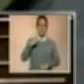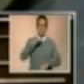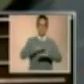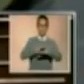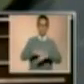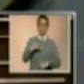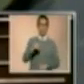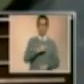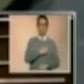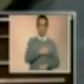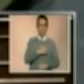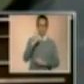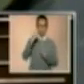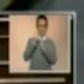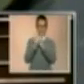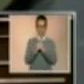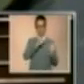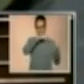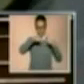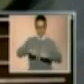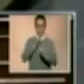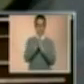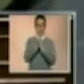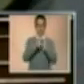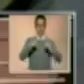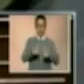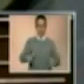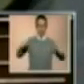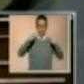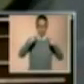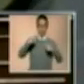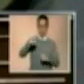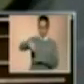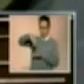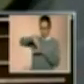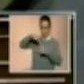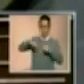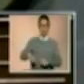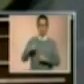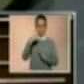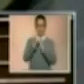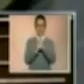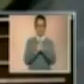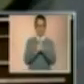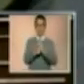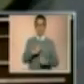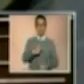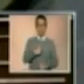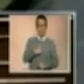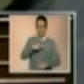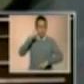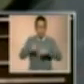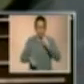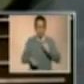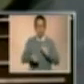amparando un régimen de características dictatoriales, ya no solo en relación cómo asume y cómo llega al poder, sino cómo